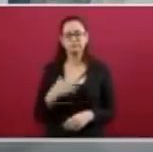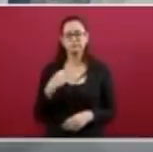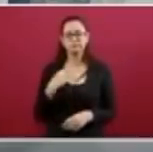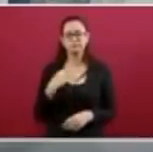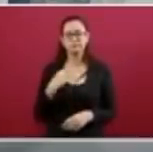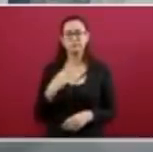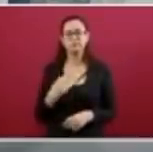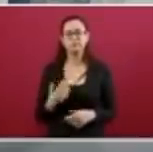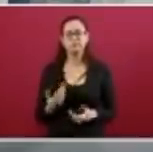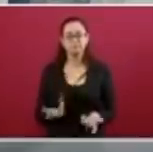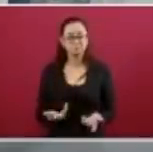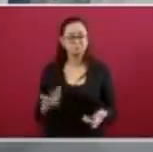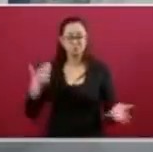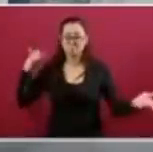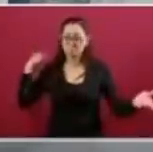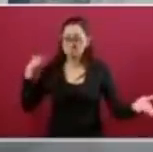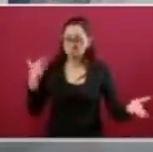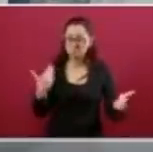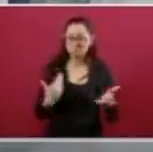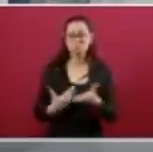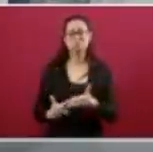han participado